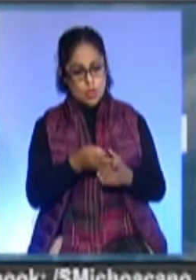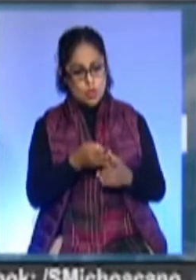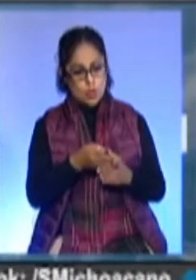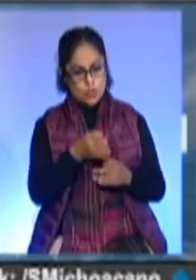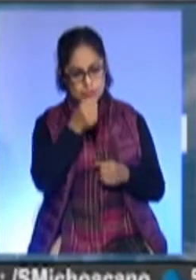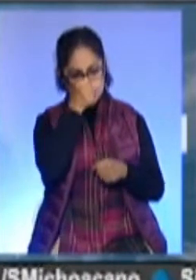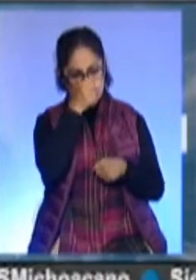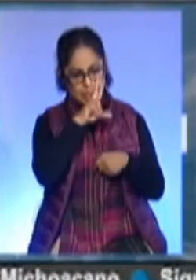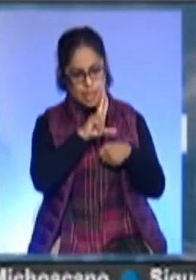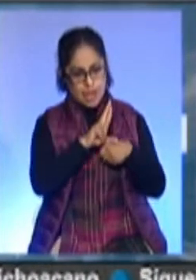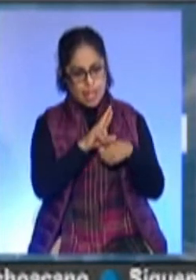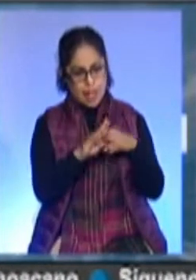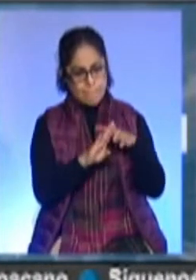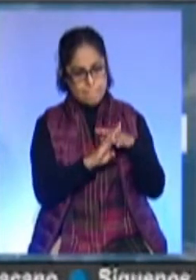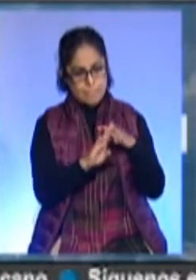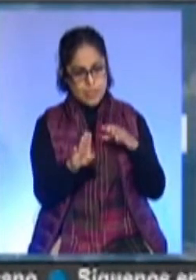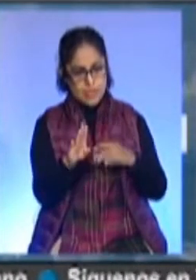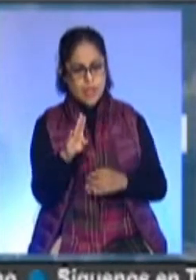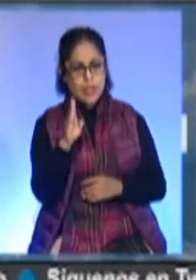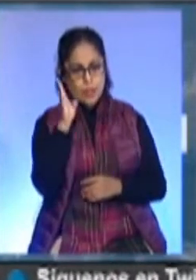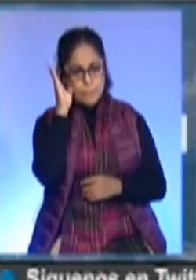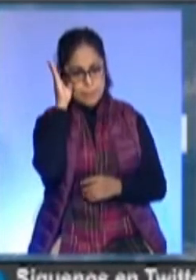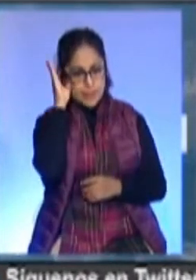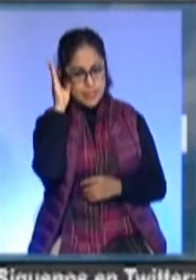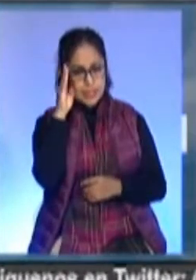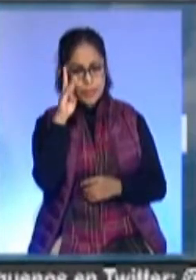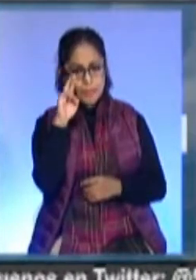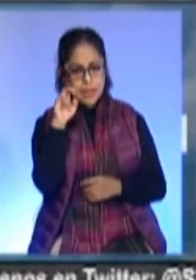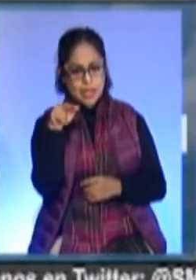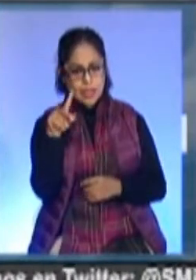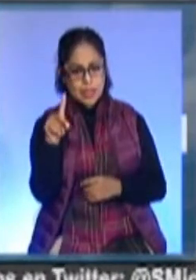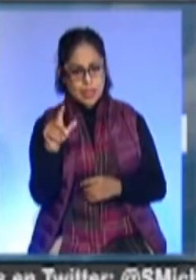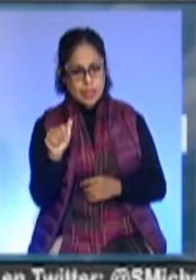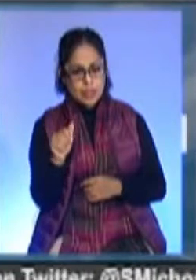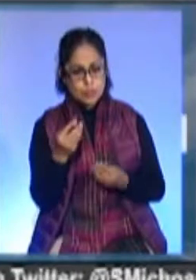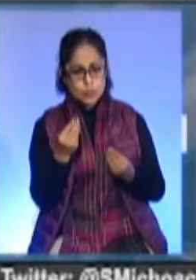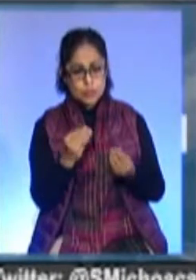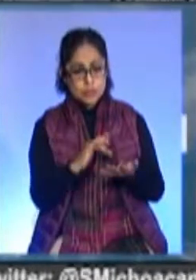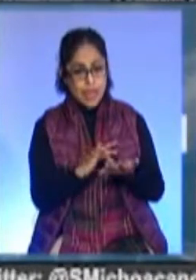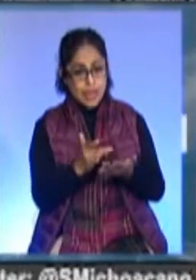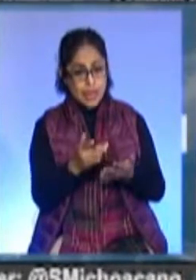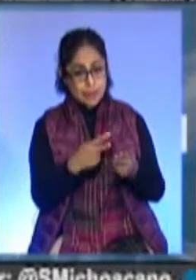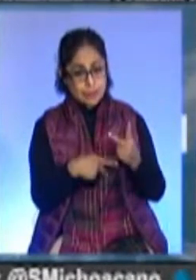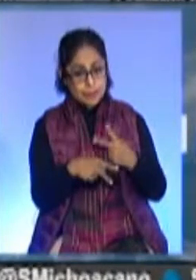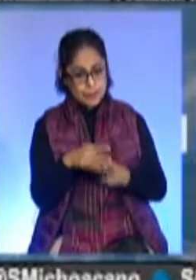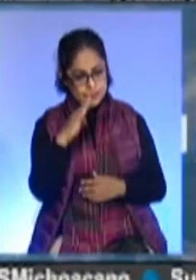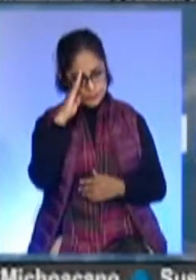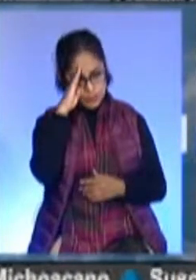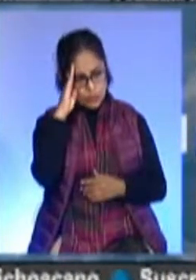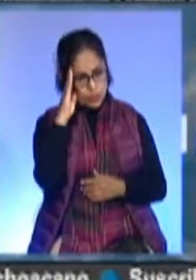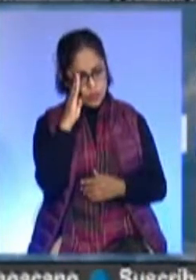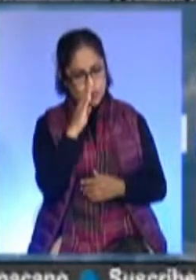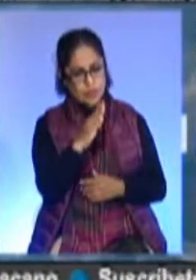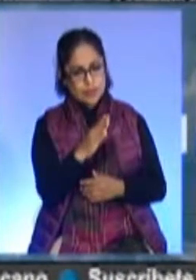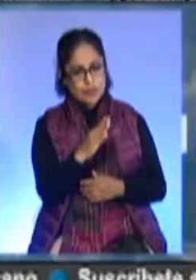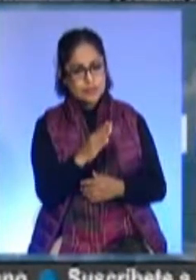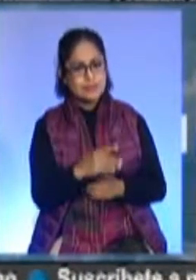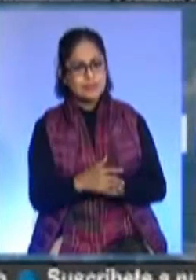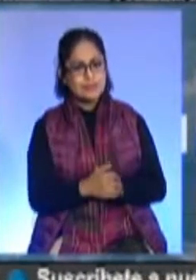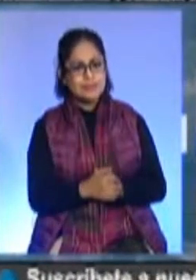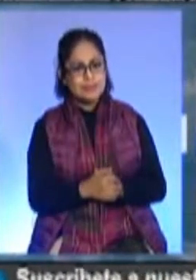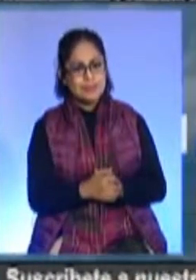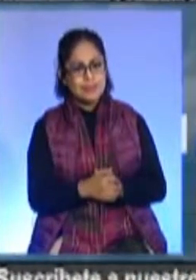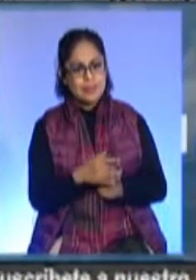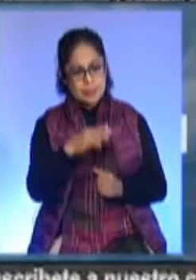Secretaría del Migrante, Brenda Fraga Gutiérrez. Secretaria, gracias por venir. Muy A buena las noche. órdenes, a las órdenes de ustedes, y obviamente